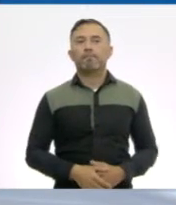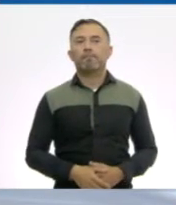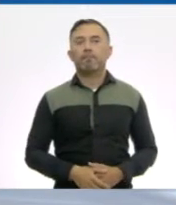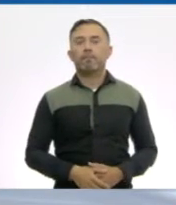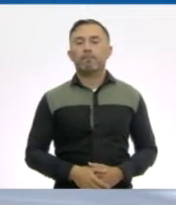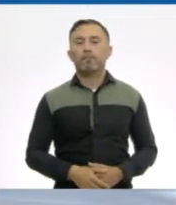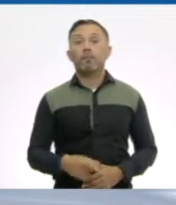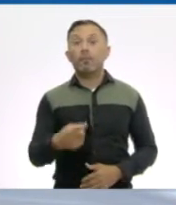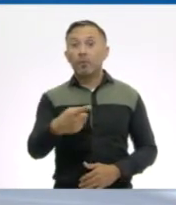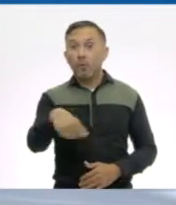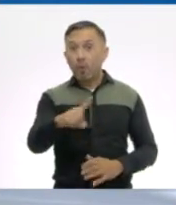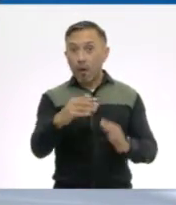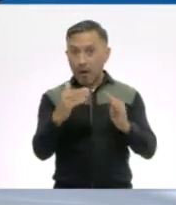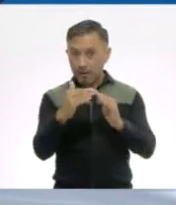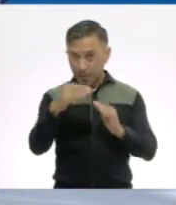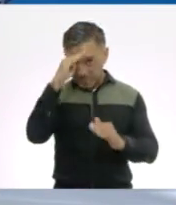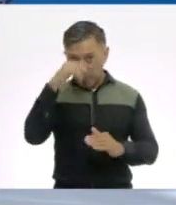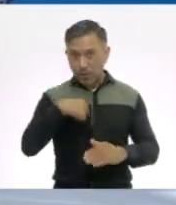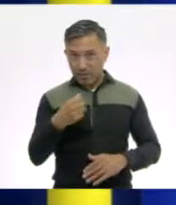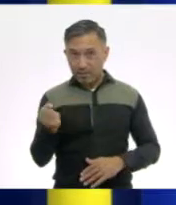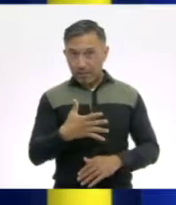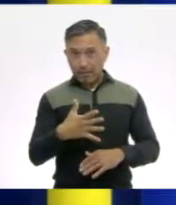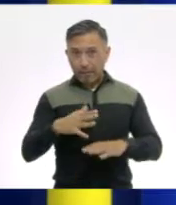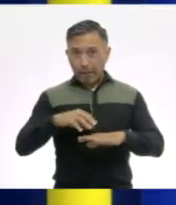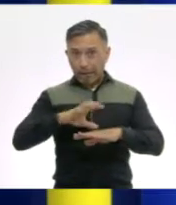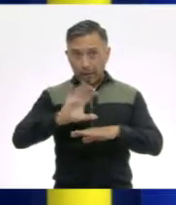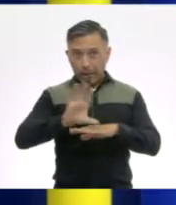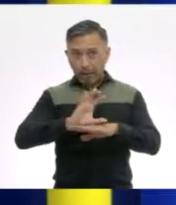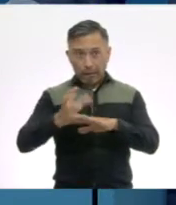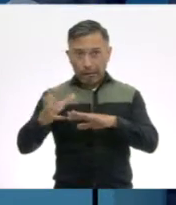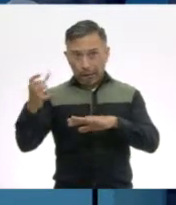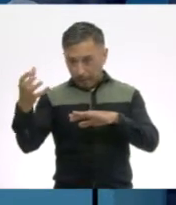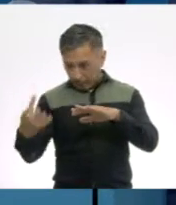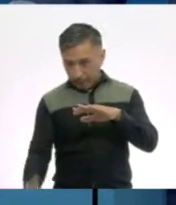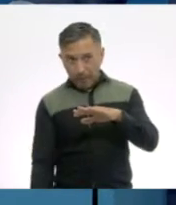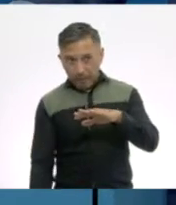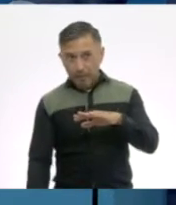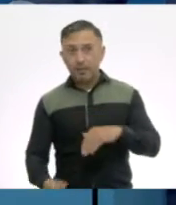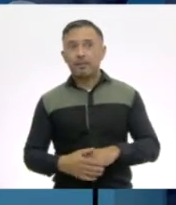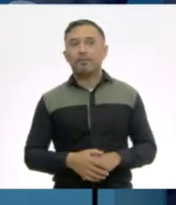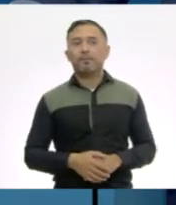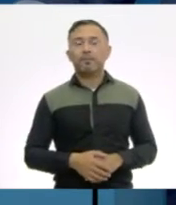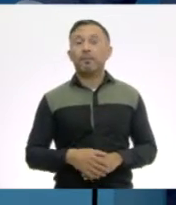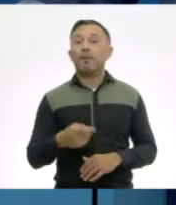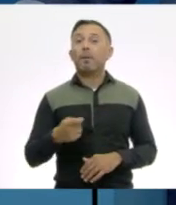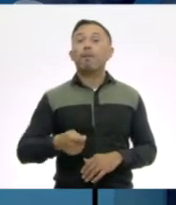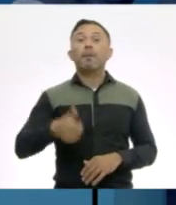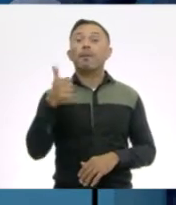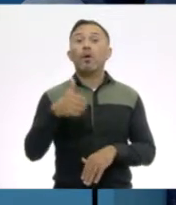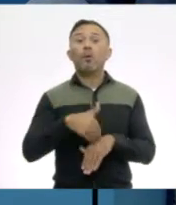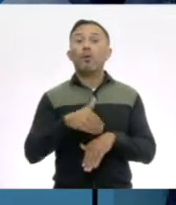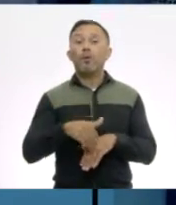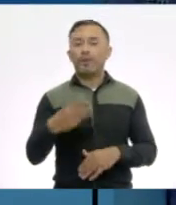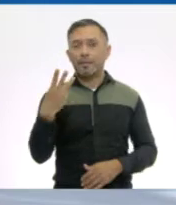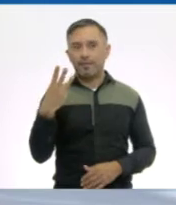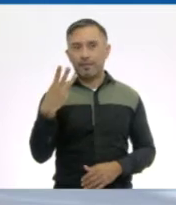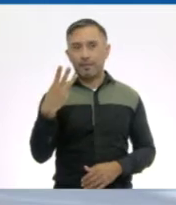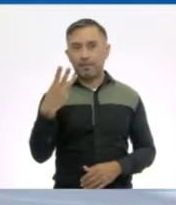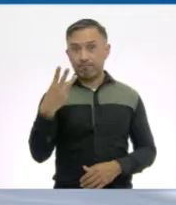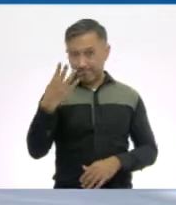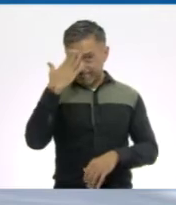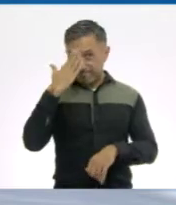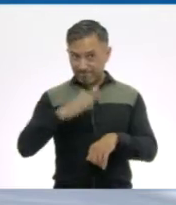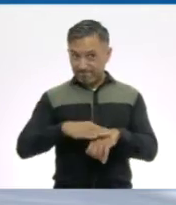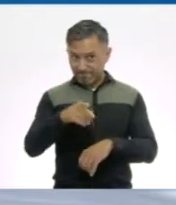¿Ustedes qué creen en casa? ¿Tiraré el dado o no lo tiraré? Al piso. Me salió el primer número, un 3. Vayan memorizándolos,